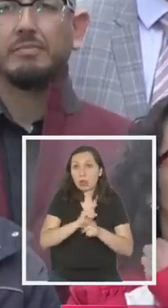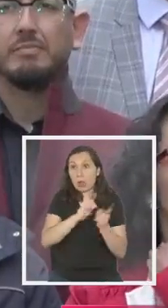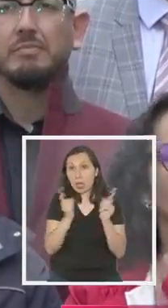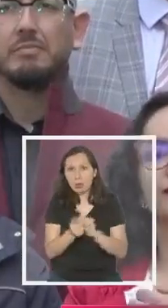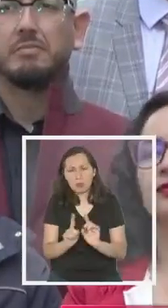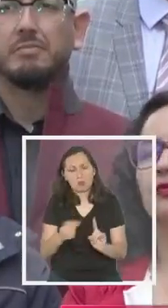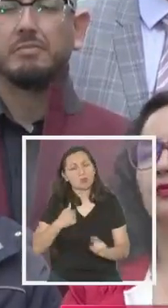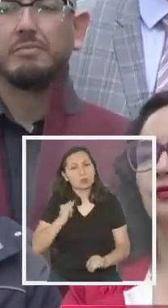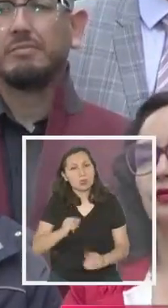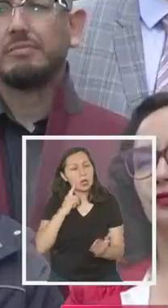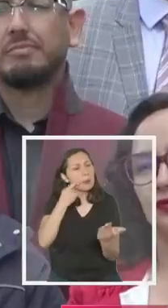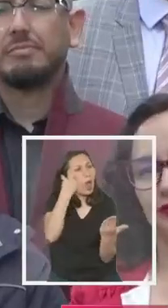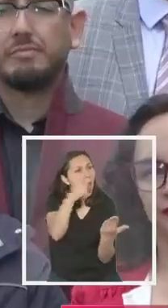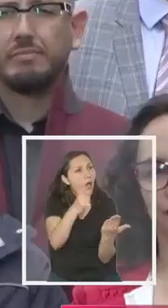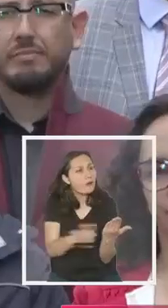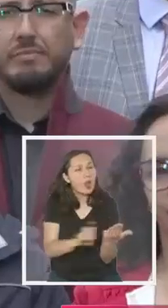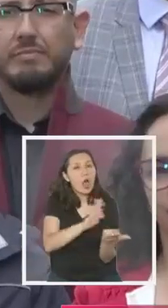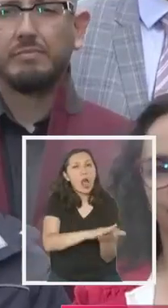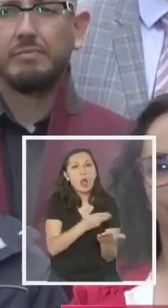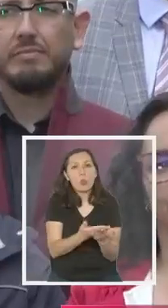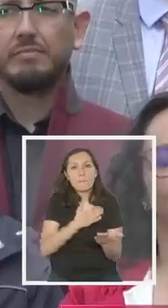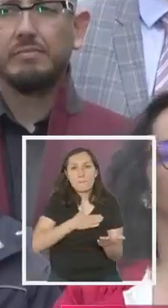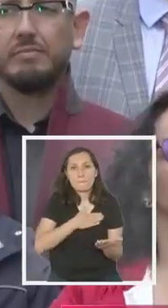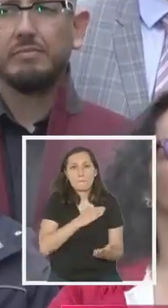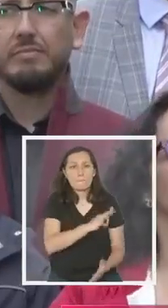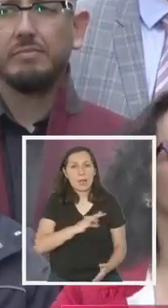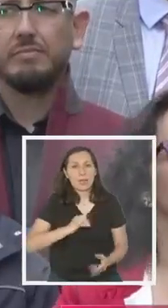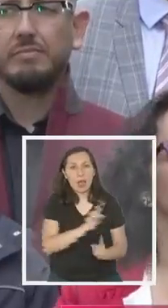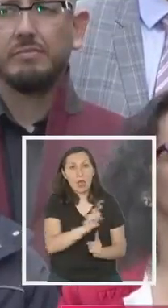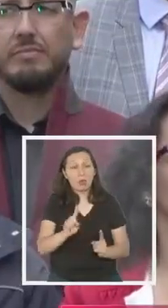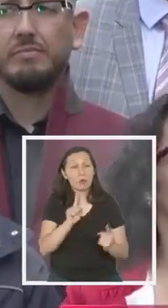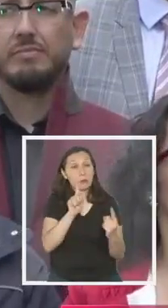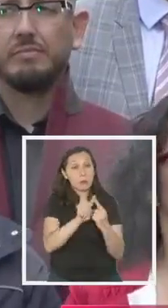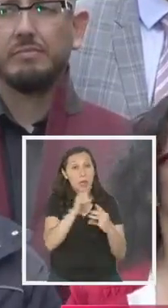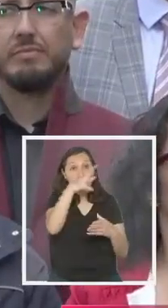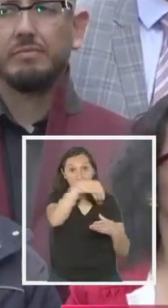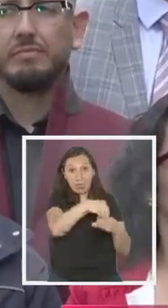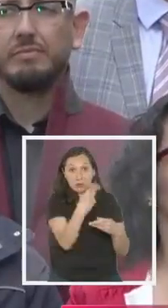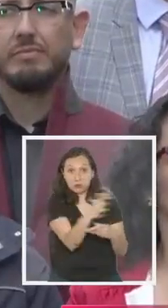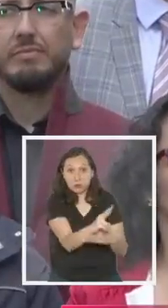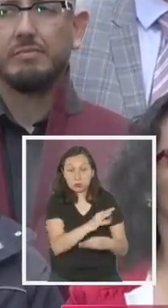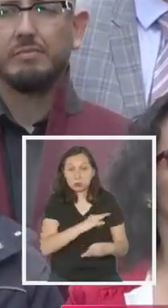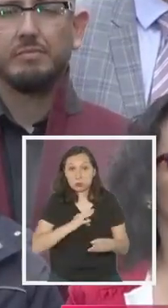estoy permanentemente evaluando a mis ministros, pero los temas internos de Cancillería los tienen que resolver al interior de Cancillería.